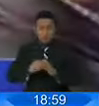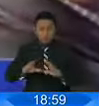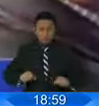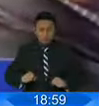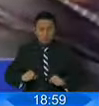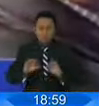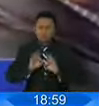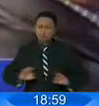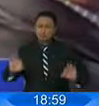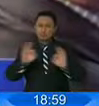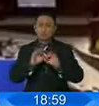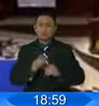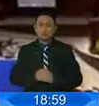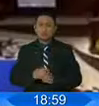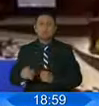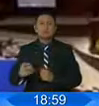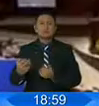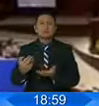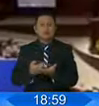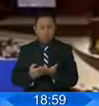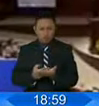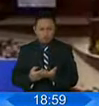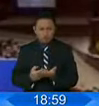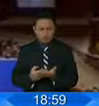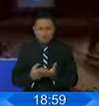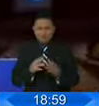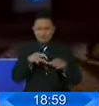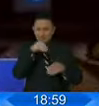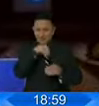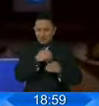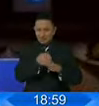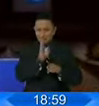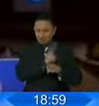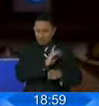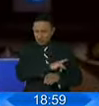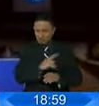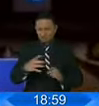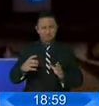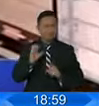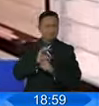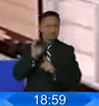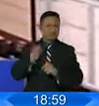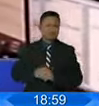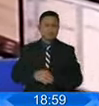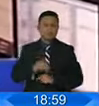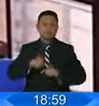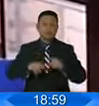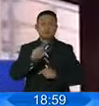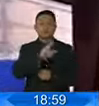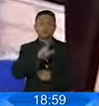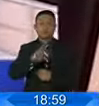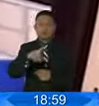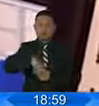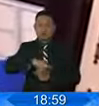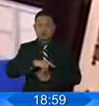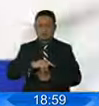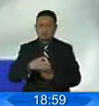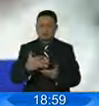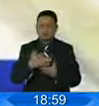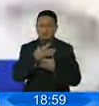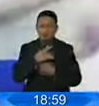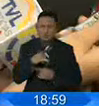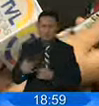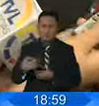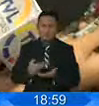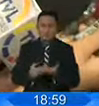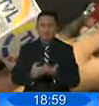corrupción. Pero esta reunión es criticada ya desde la legislatura. Varias asambleístas de la línea dura del oficialismo se sienten incómodas con esta